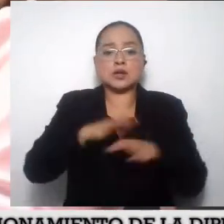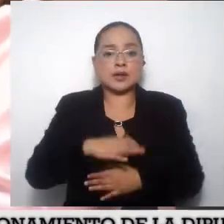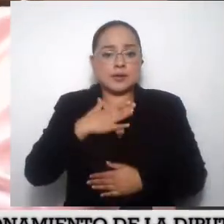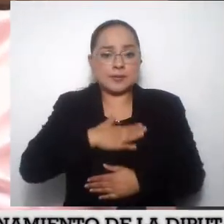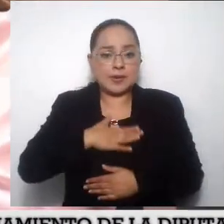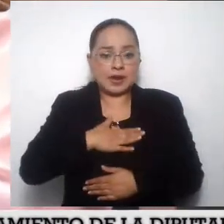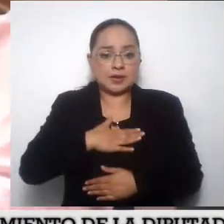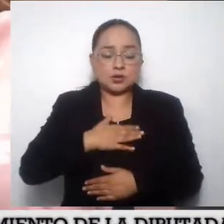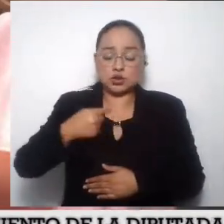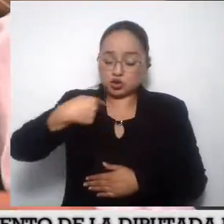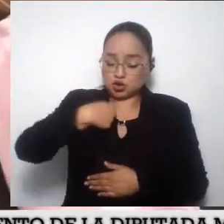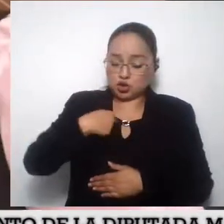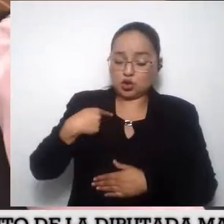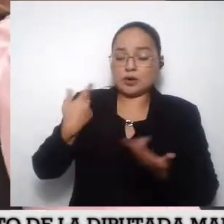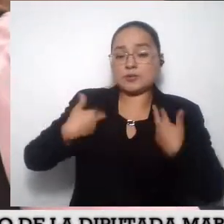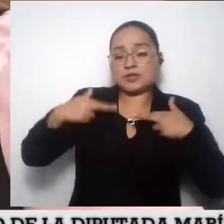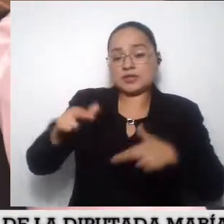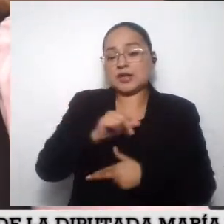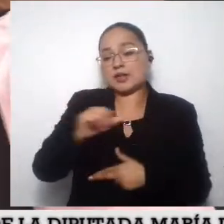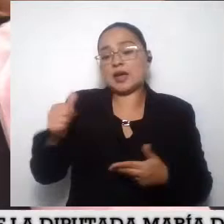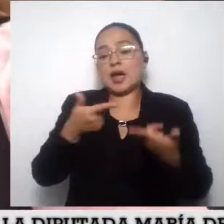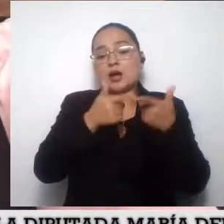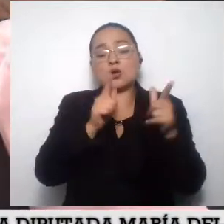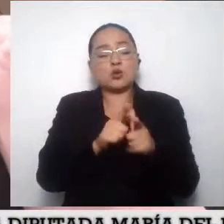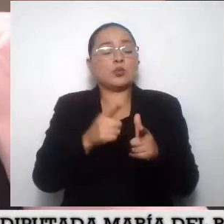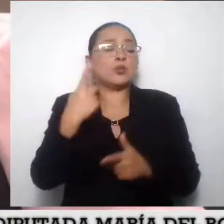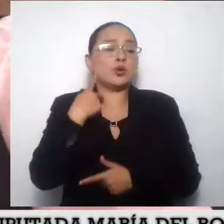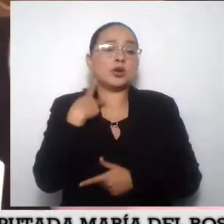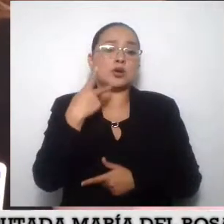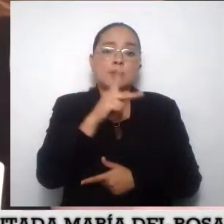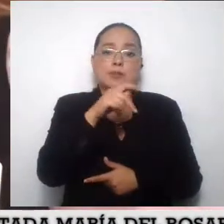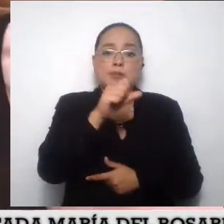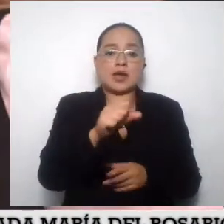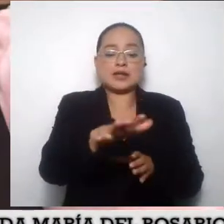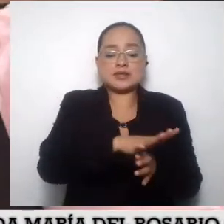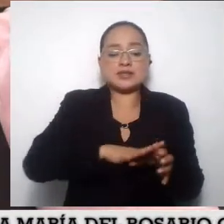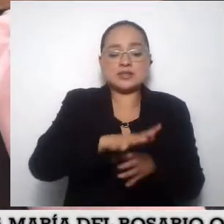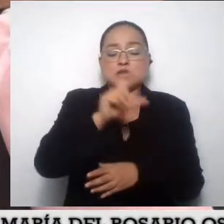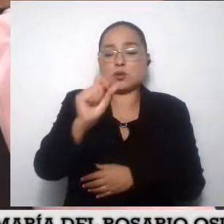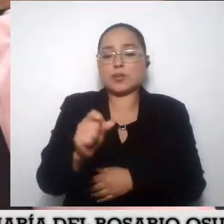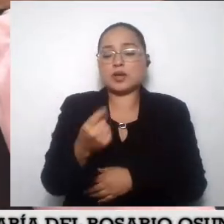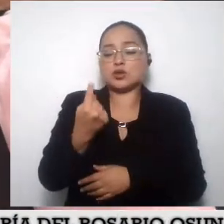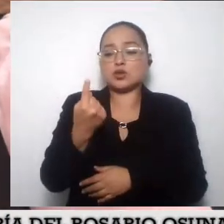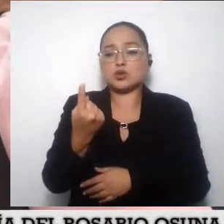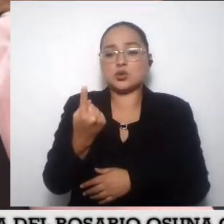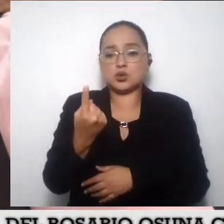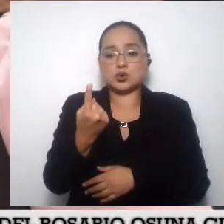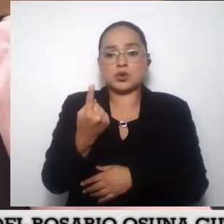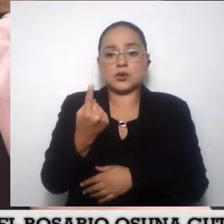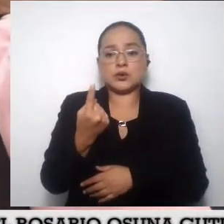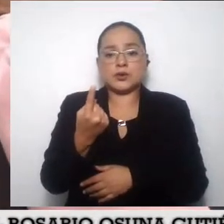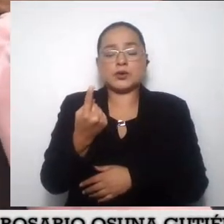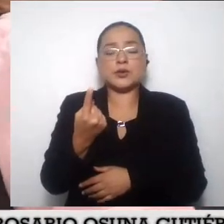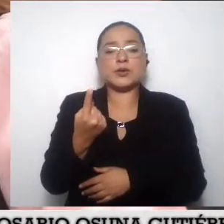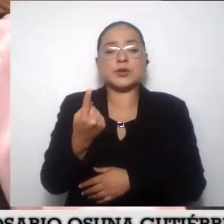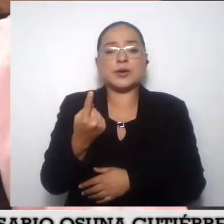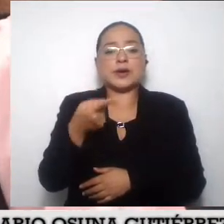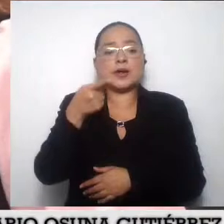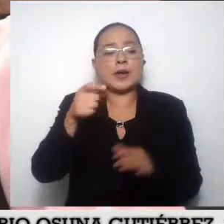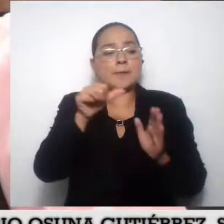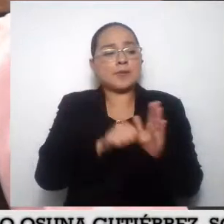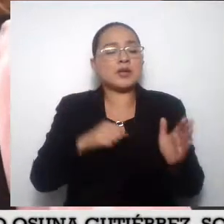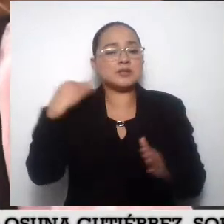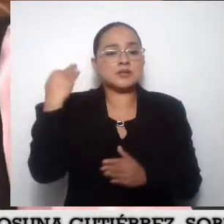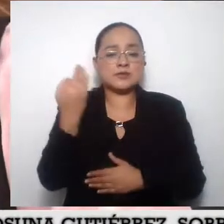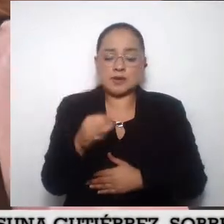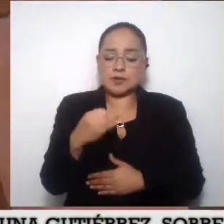Partido Sinaloense, como representante popular del Distrito 21, durante los meses de febrero y marzo realicé un estudio